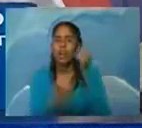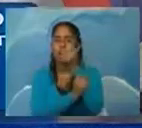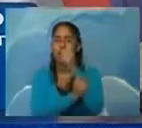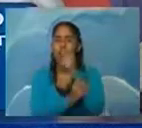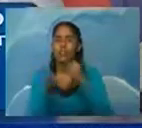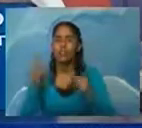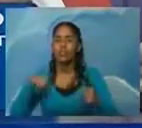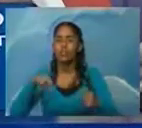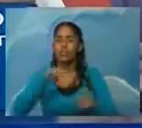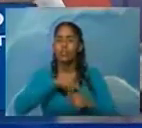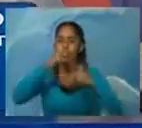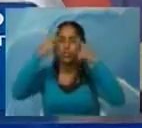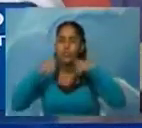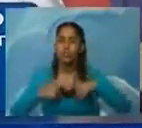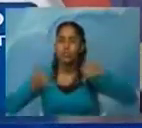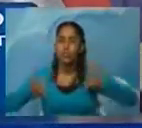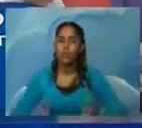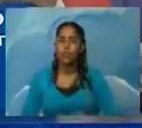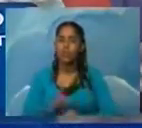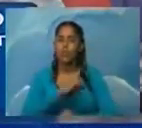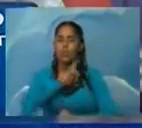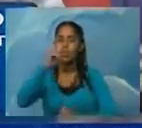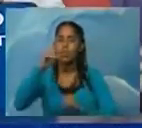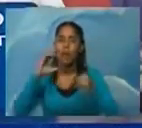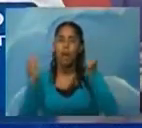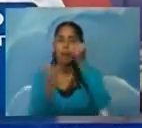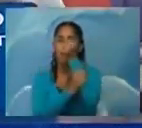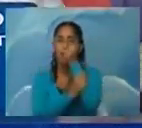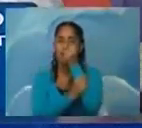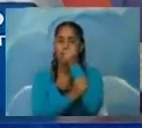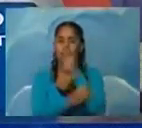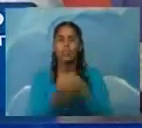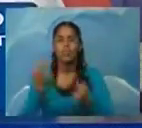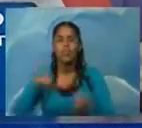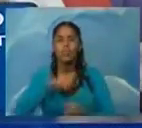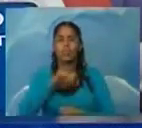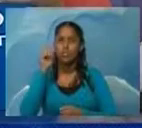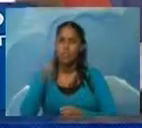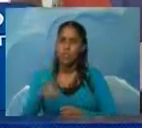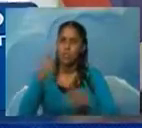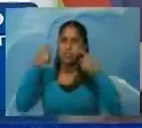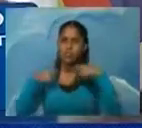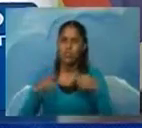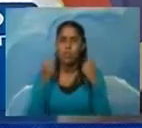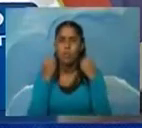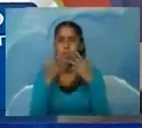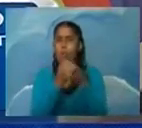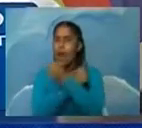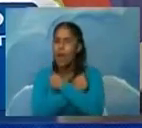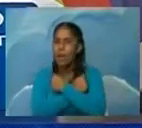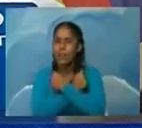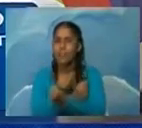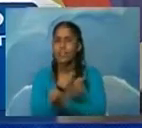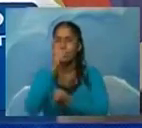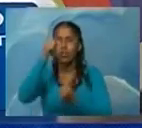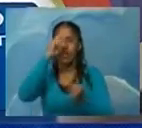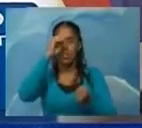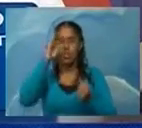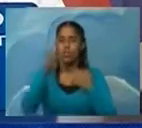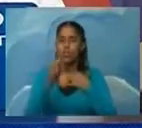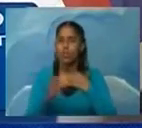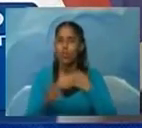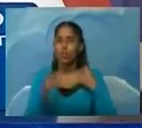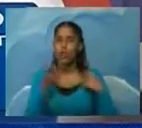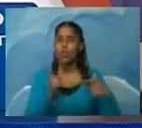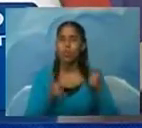Nosotros somos hijos de Abraham. O sea que nosotros también somos muy queridos del Señor. A lo mejor